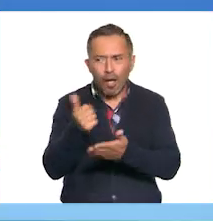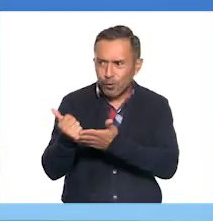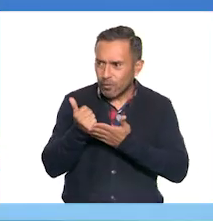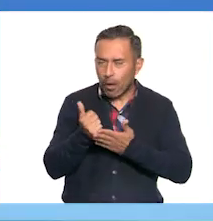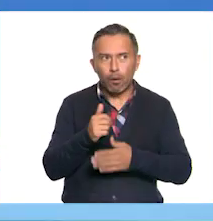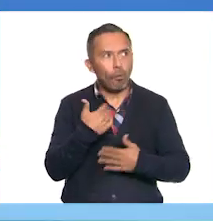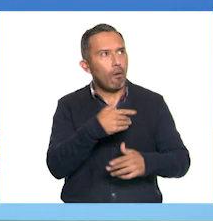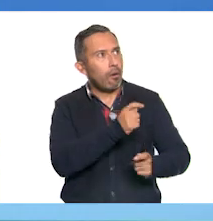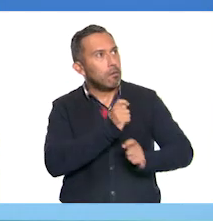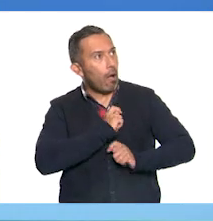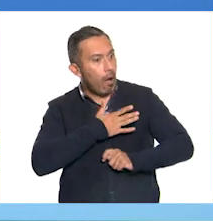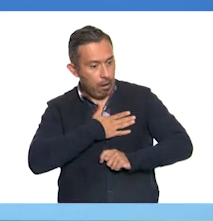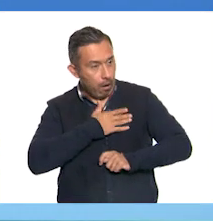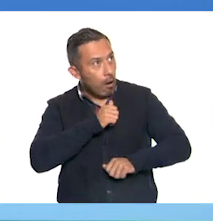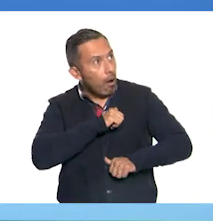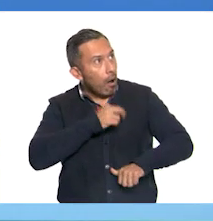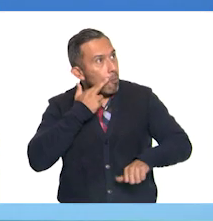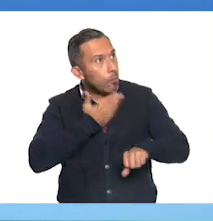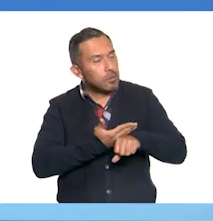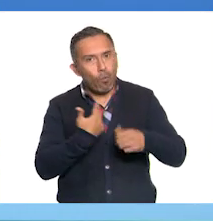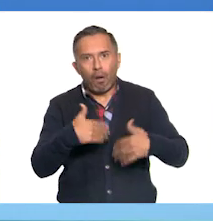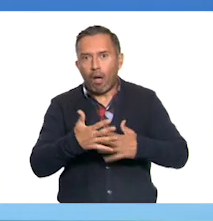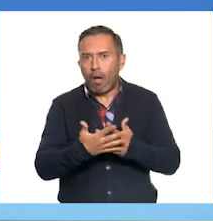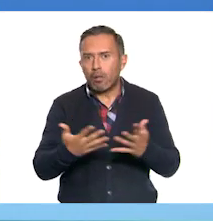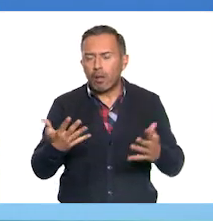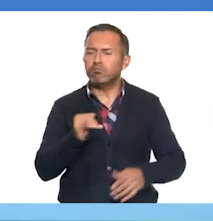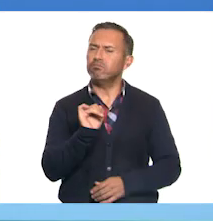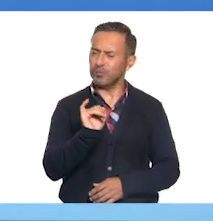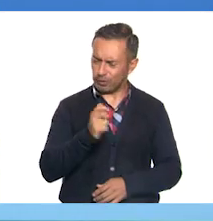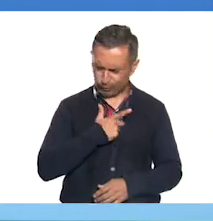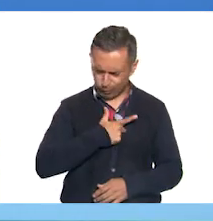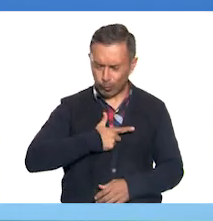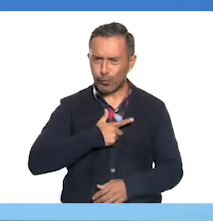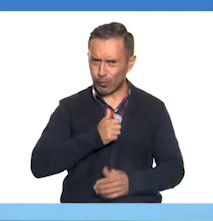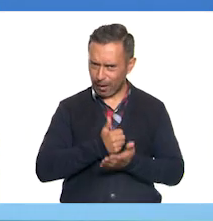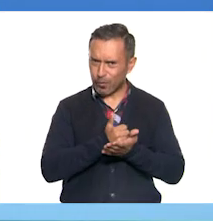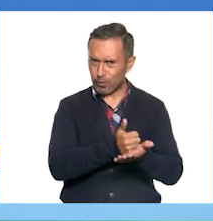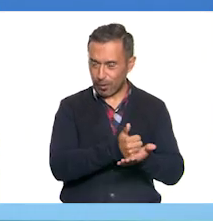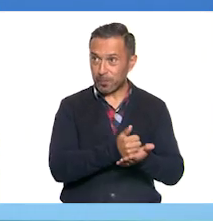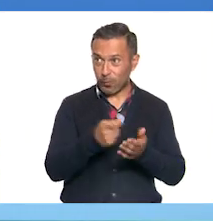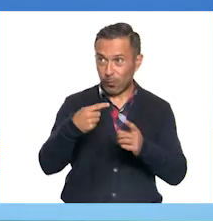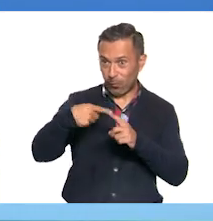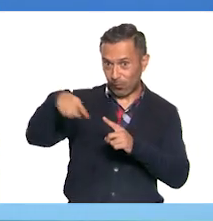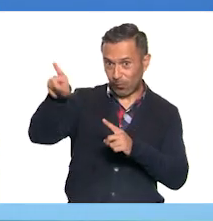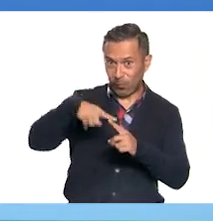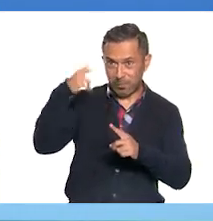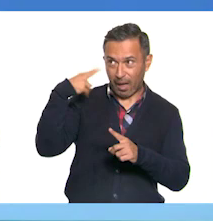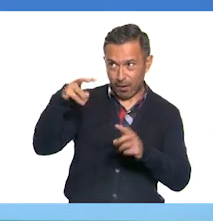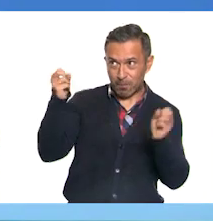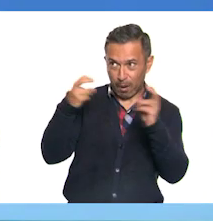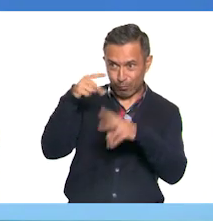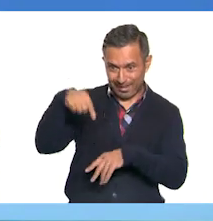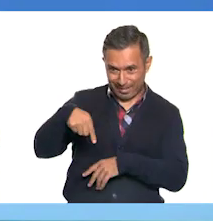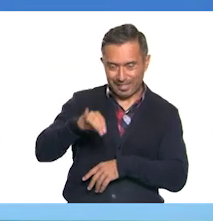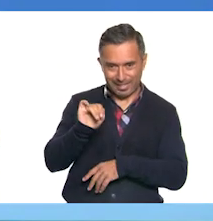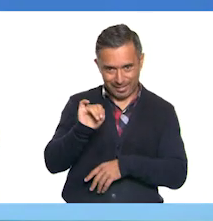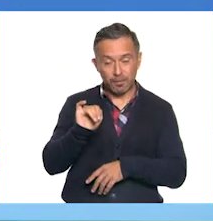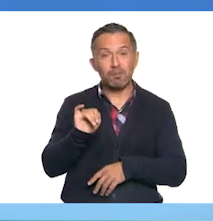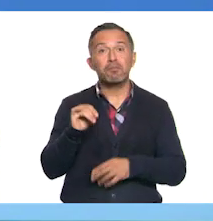cuánta responsabilidad! Pero sí, con gusto, maestra. Y aquí los espero, ¿eh? Muy bien. Maestra,